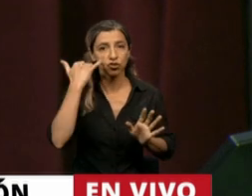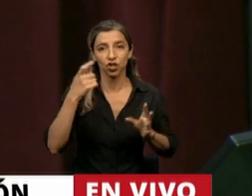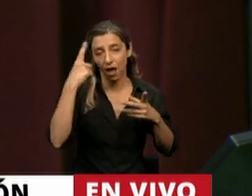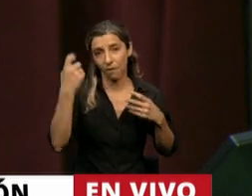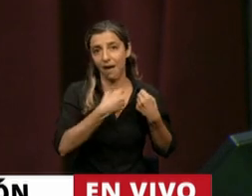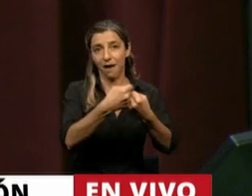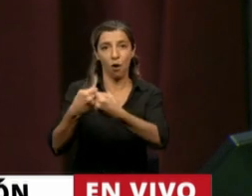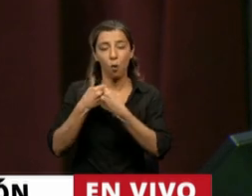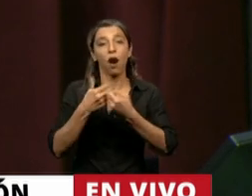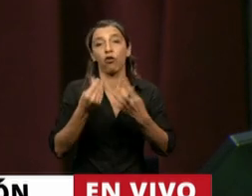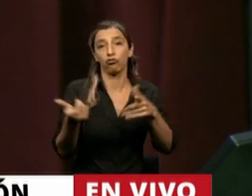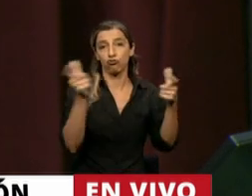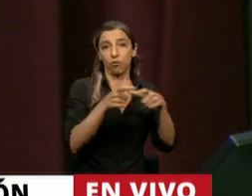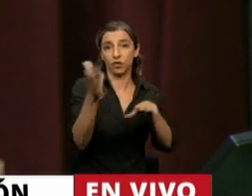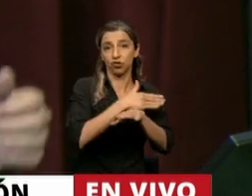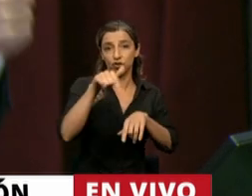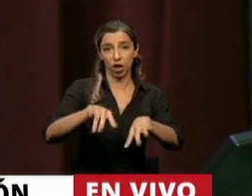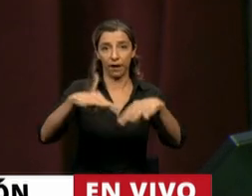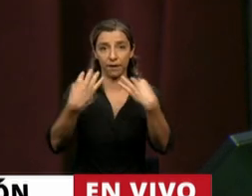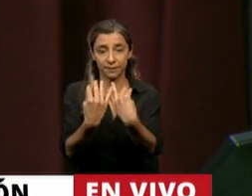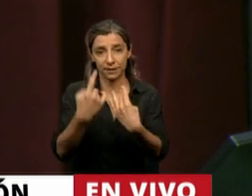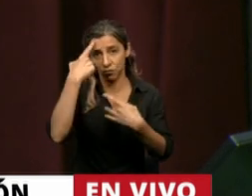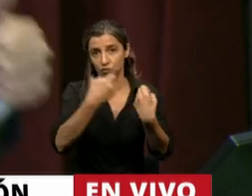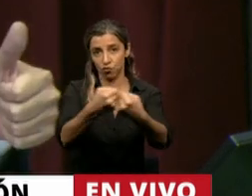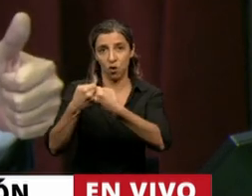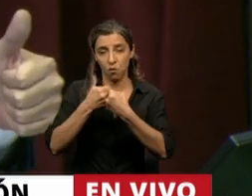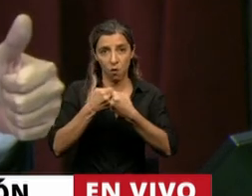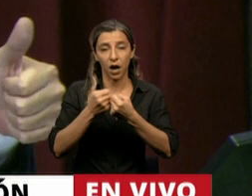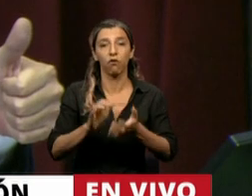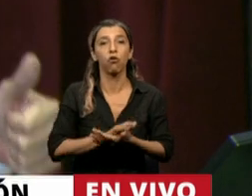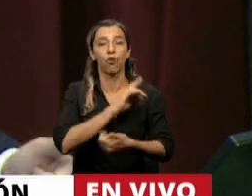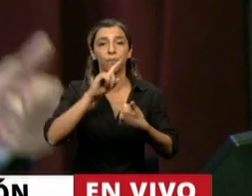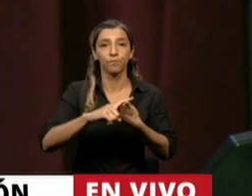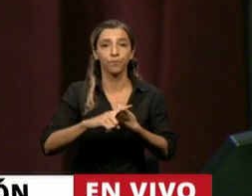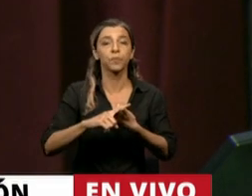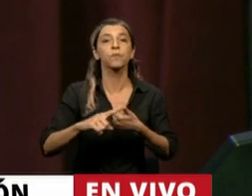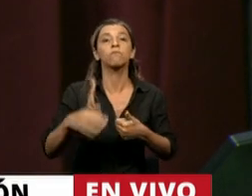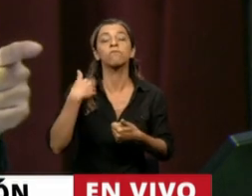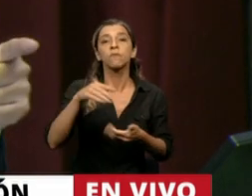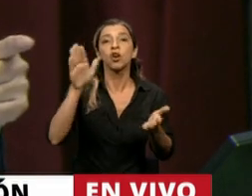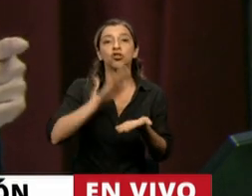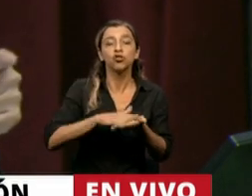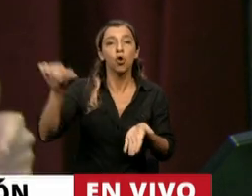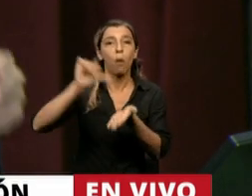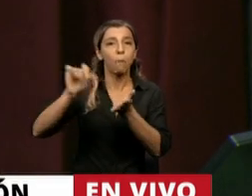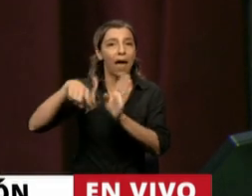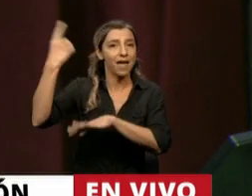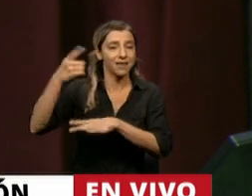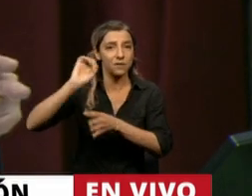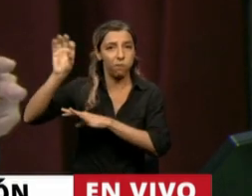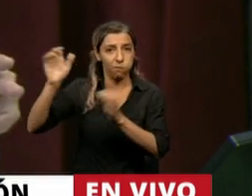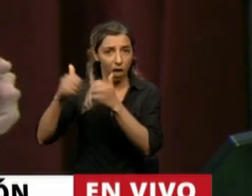acuerdo de labor y al acuerdo del recinto paraísos Fiscales cítricos